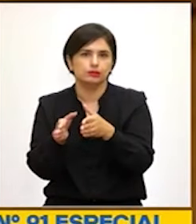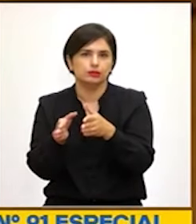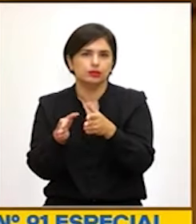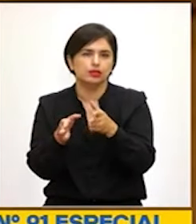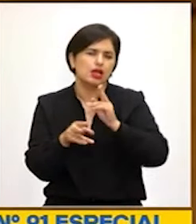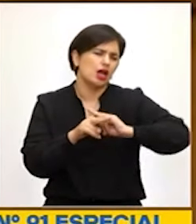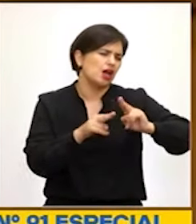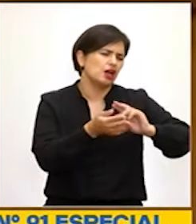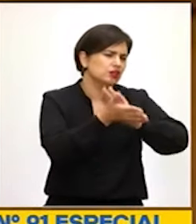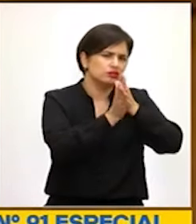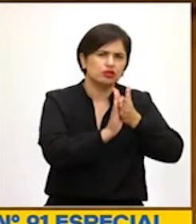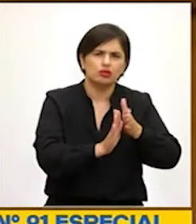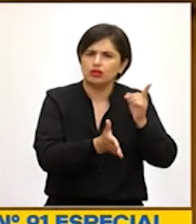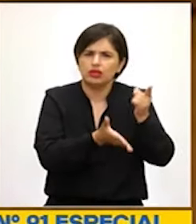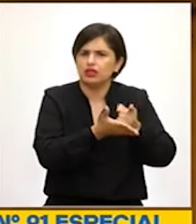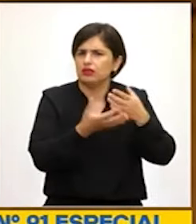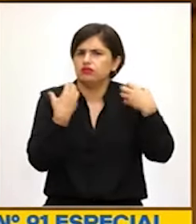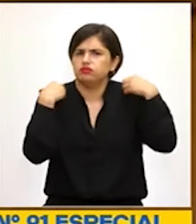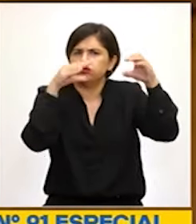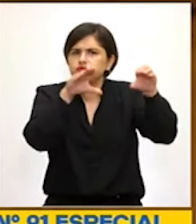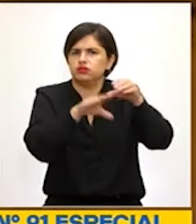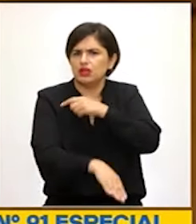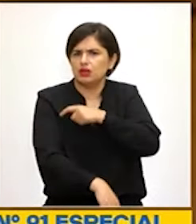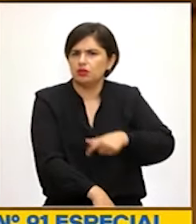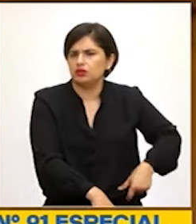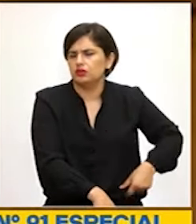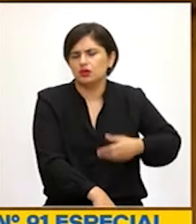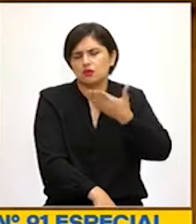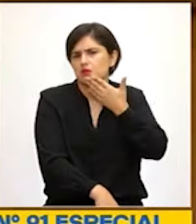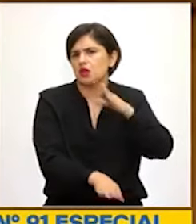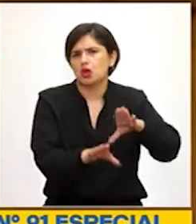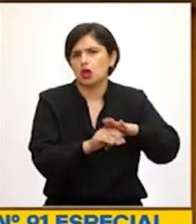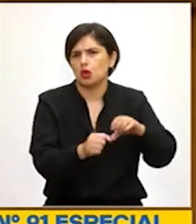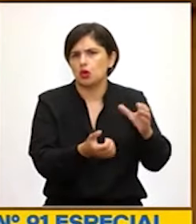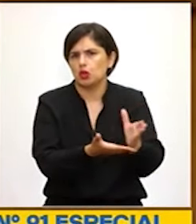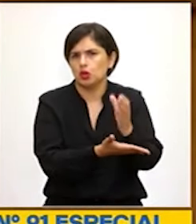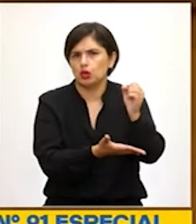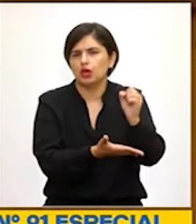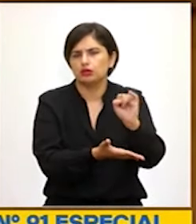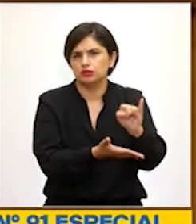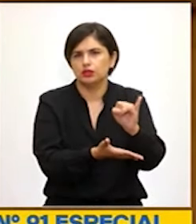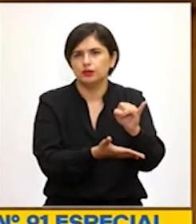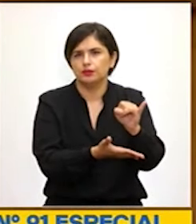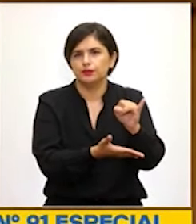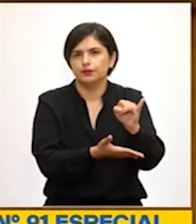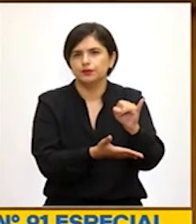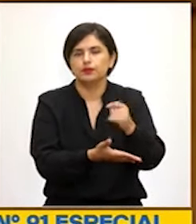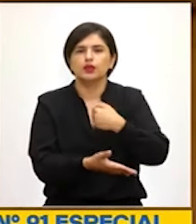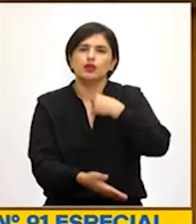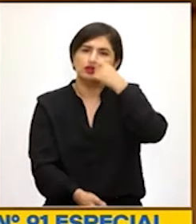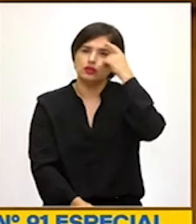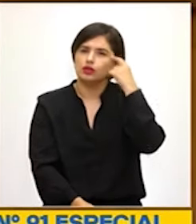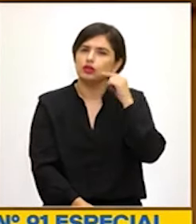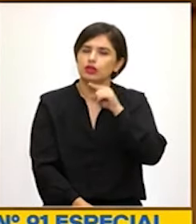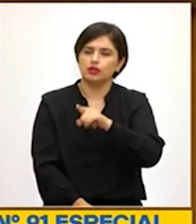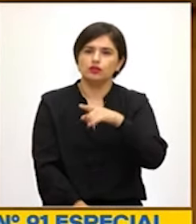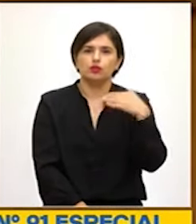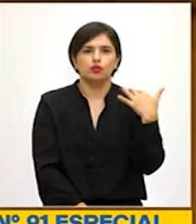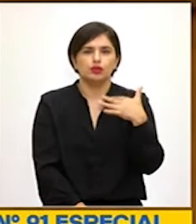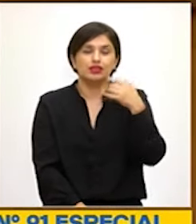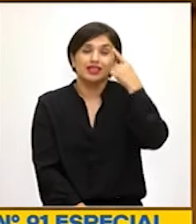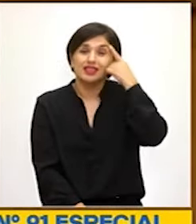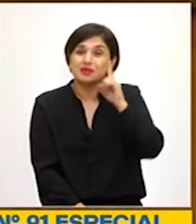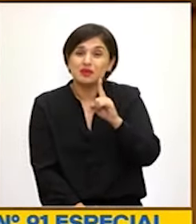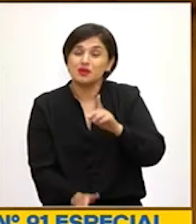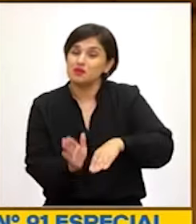todo lo que tengan que hacer y el gobierno tiene hoy día la responsabilidad de hacer los mejores acuerdos posibles para llegar a cabo este tema y yo creo que ese el tarea fundamental pero lo más